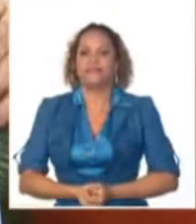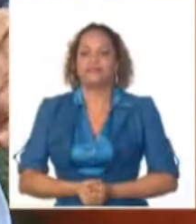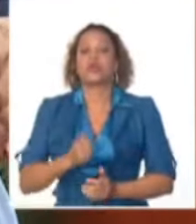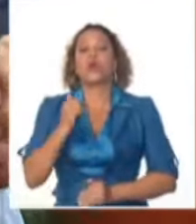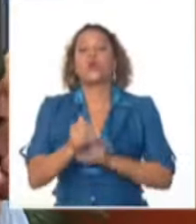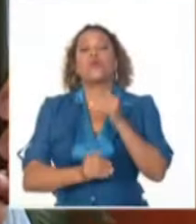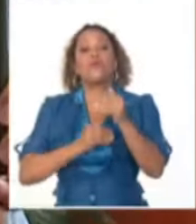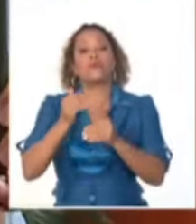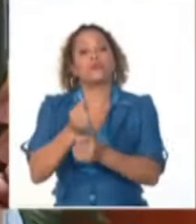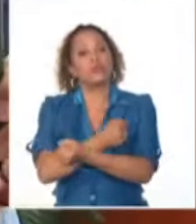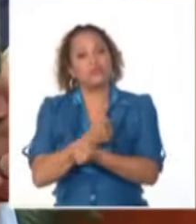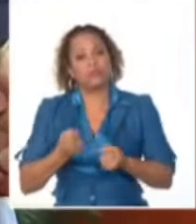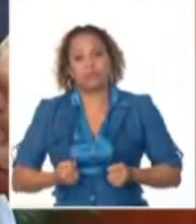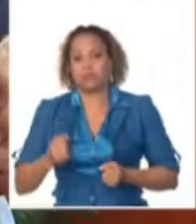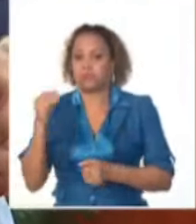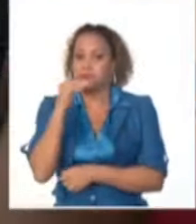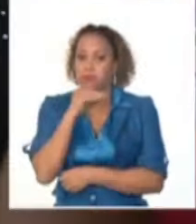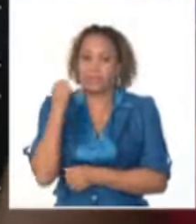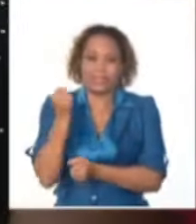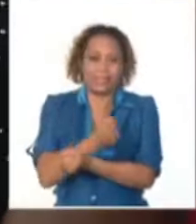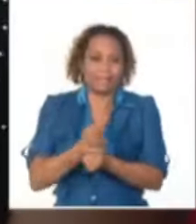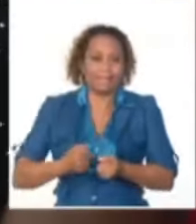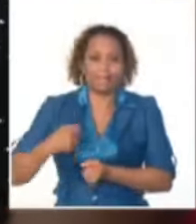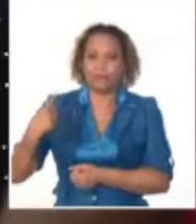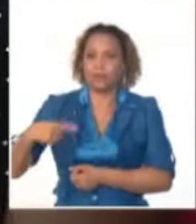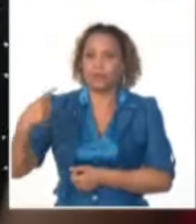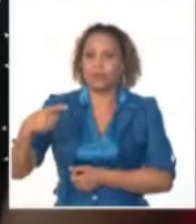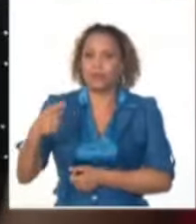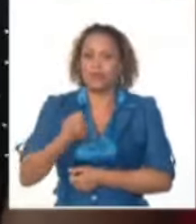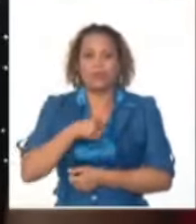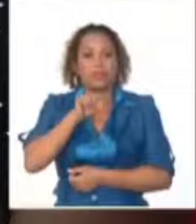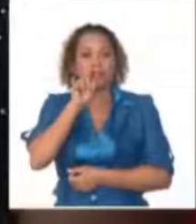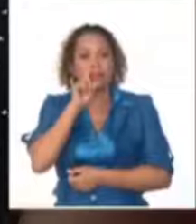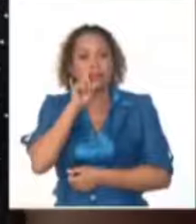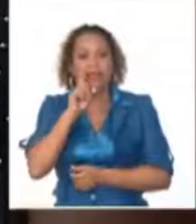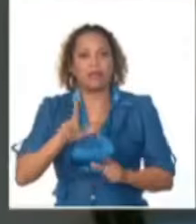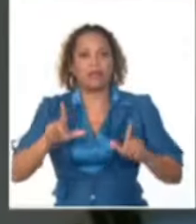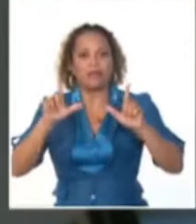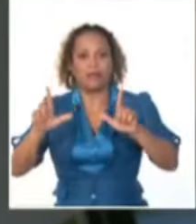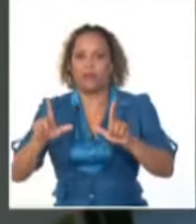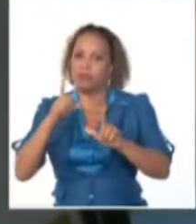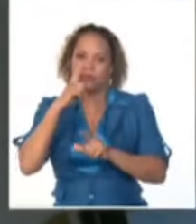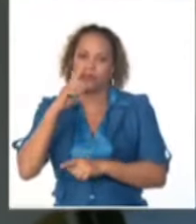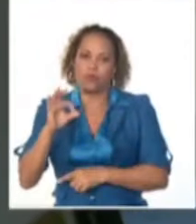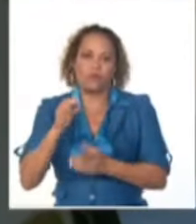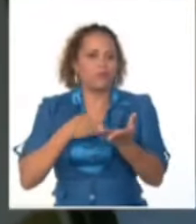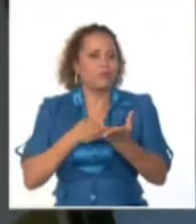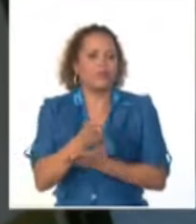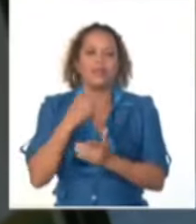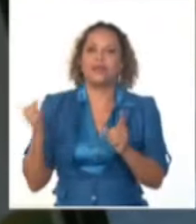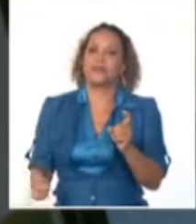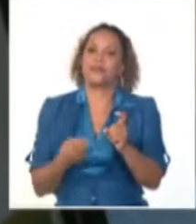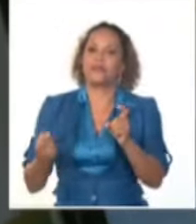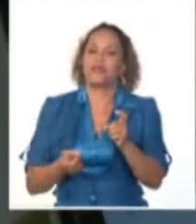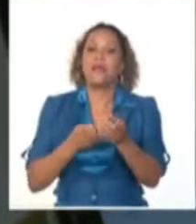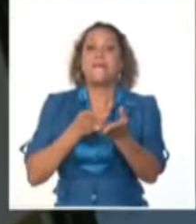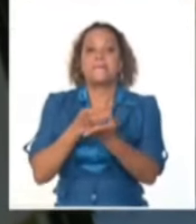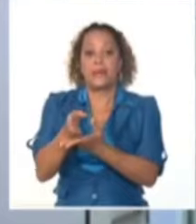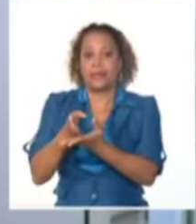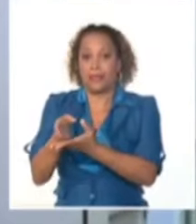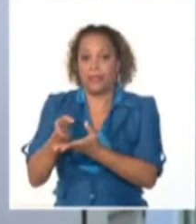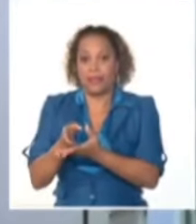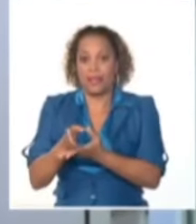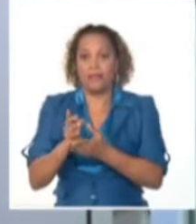mucho sacrificio y constancia que no culmina con la acreditación. Ahora el reto es mantener esa condición